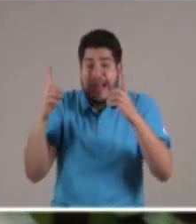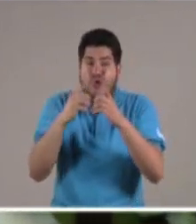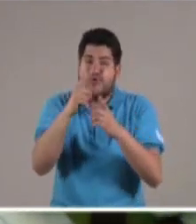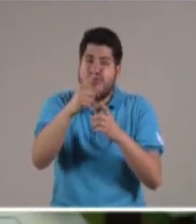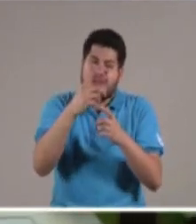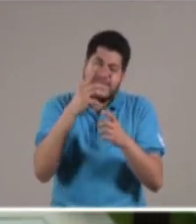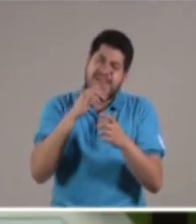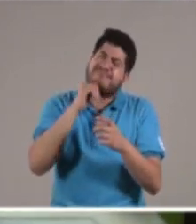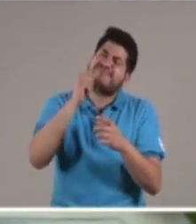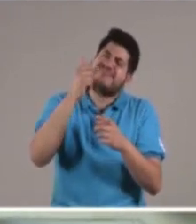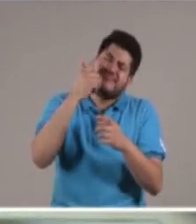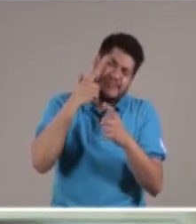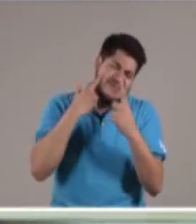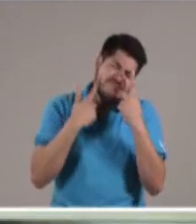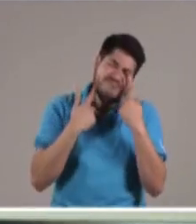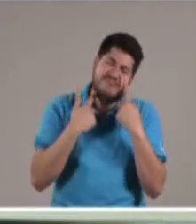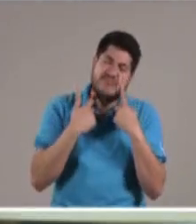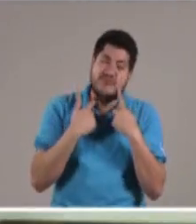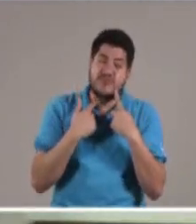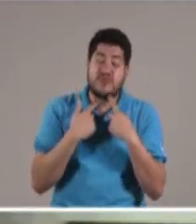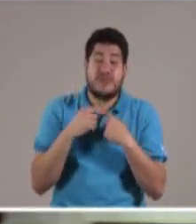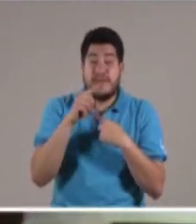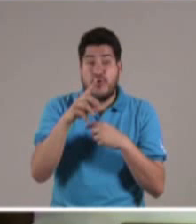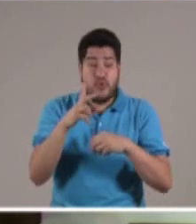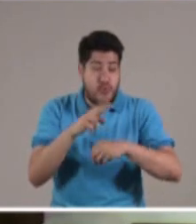gimiendo la oveja